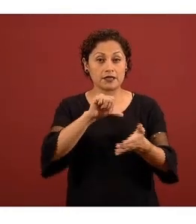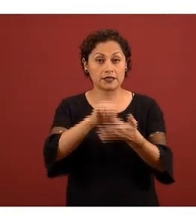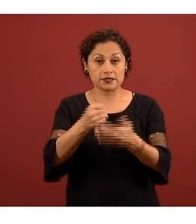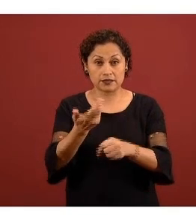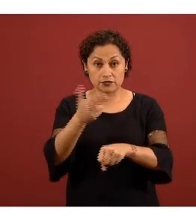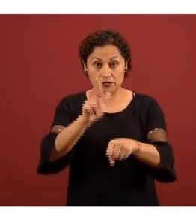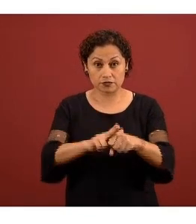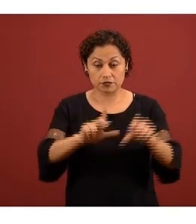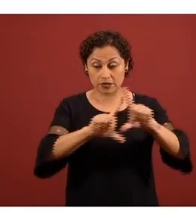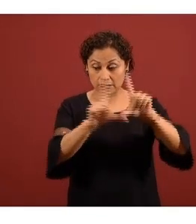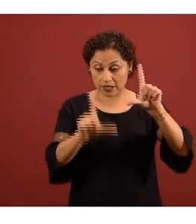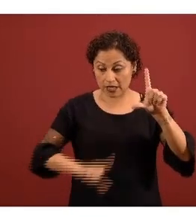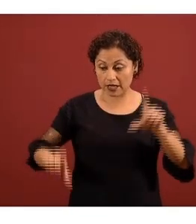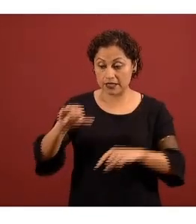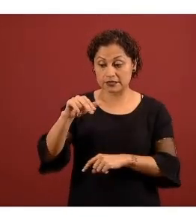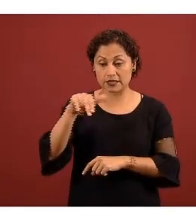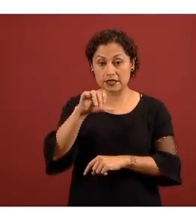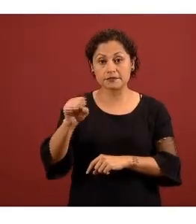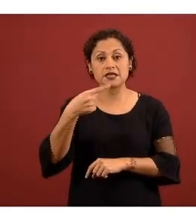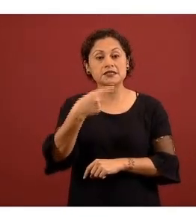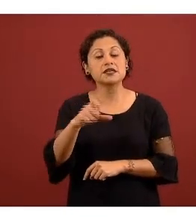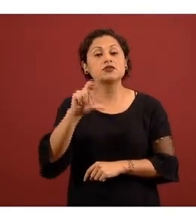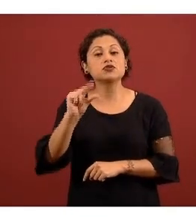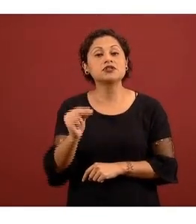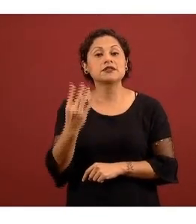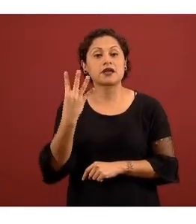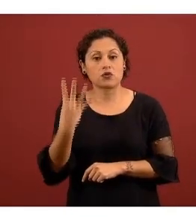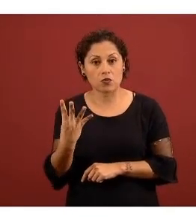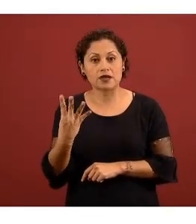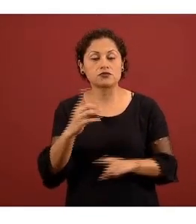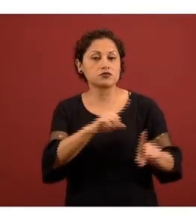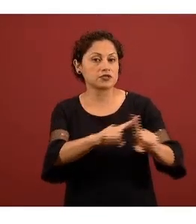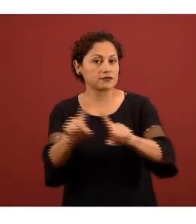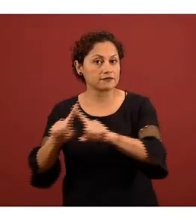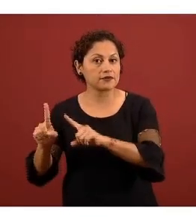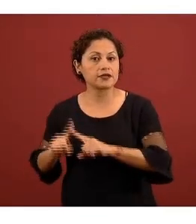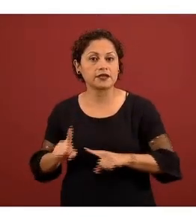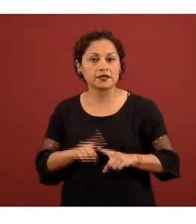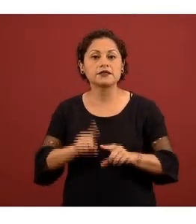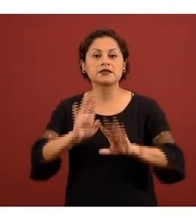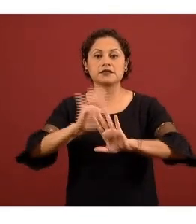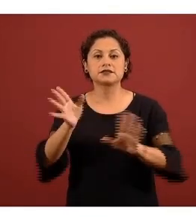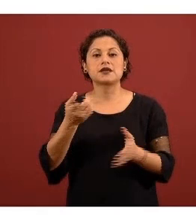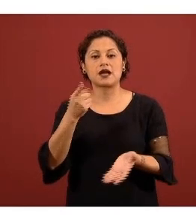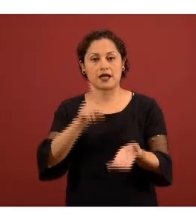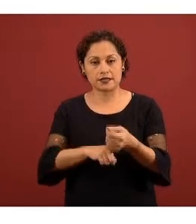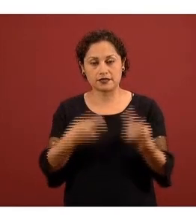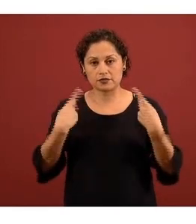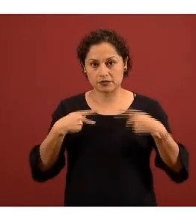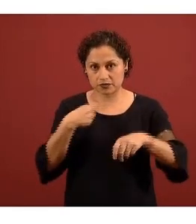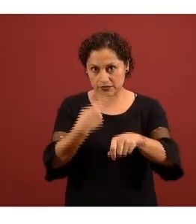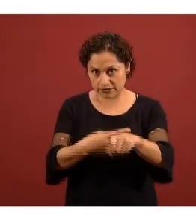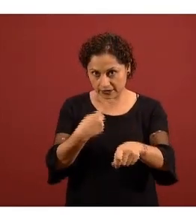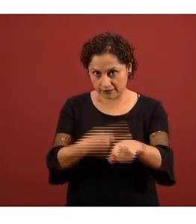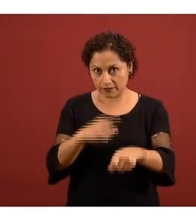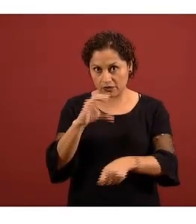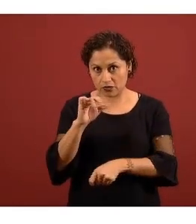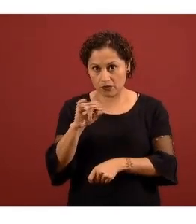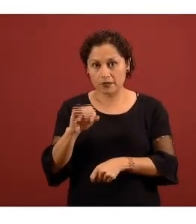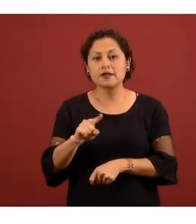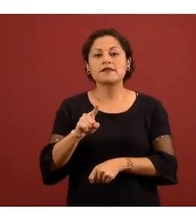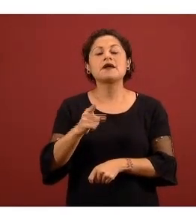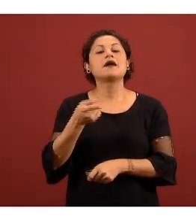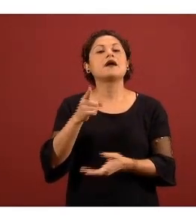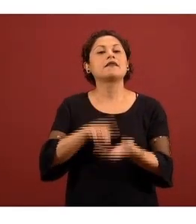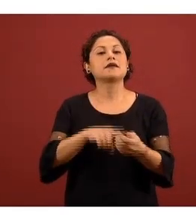reconversión del IMSS que atenderán pacientes de COVID, tendremos ya 1,600 elementos de la